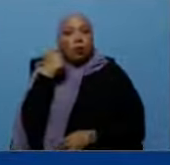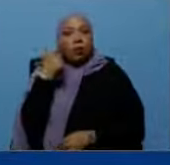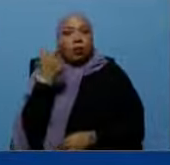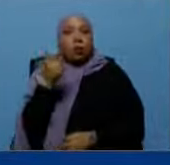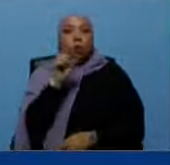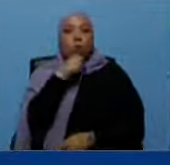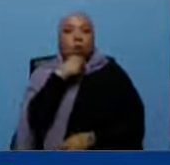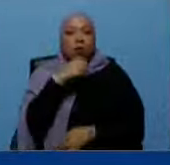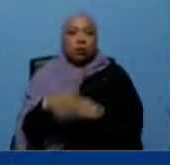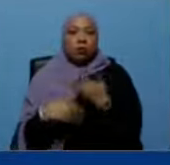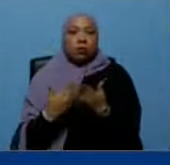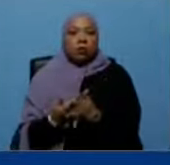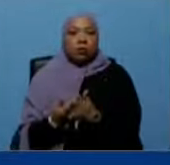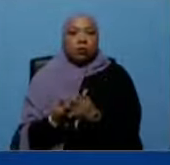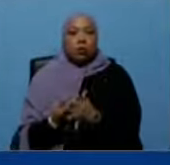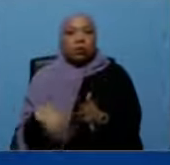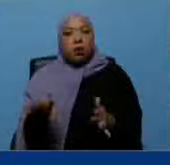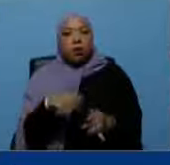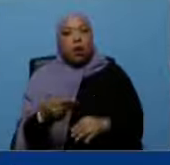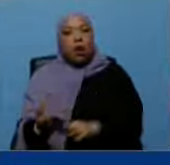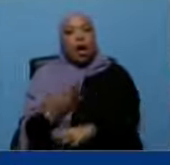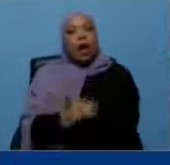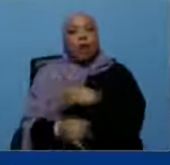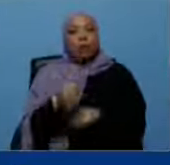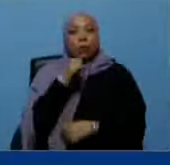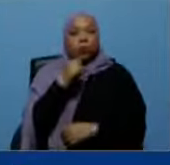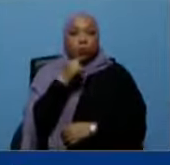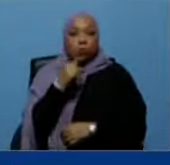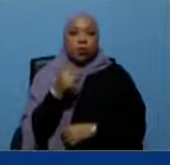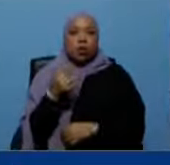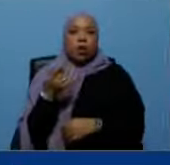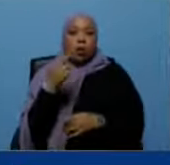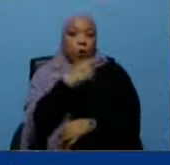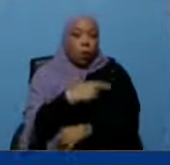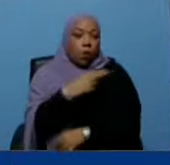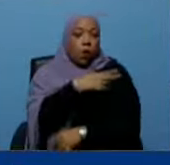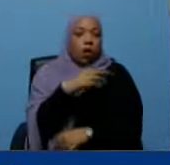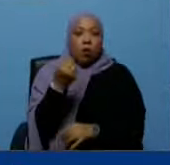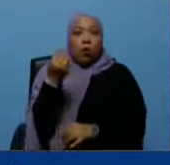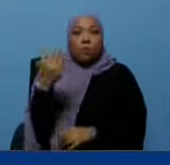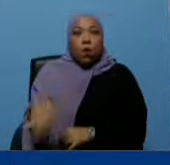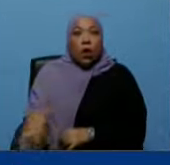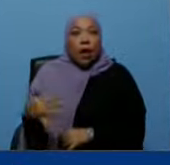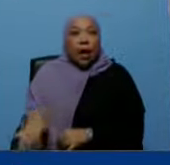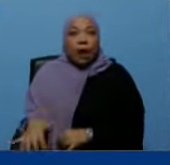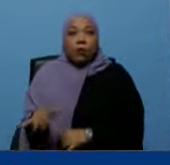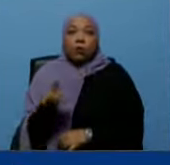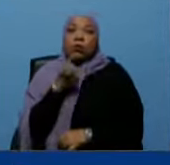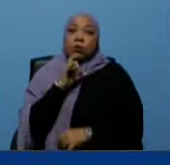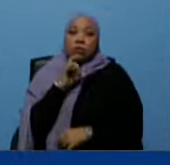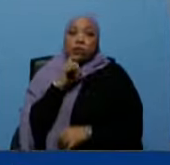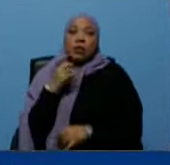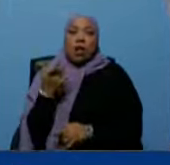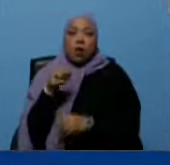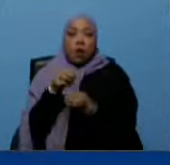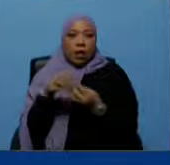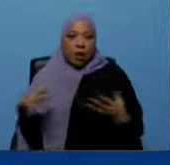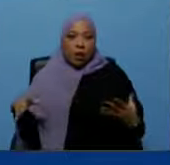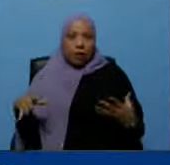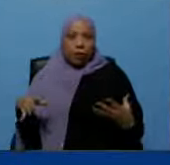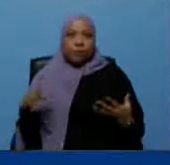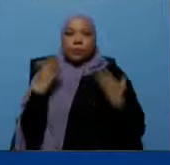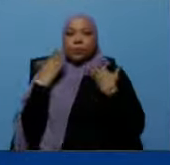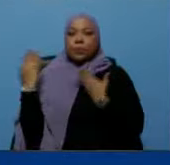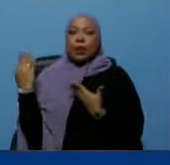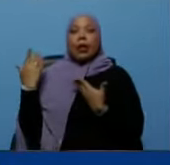nuestros adultos mayores, donde antes teníamos que llevarlos a unas clínicas donde era muy costoso, presidente. Y ahora, bueno, lo